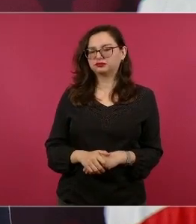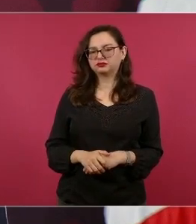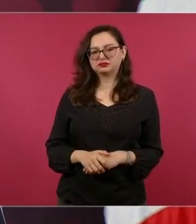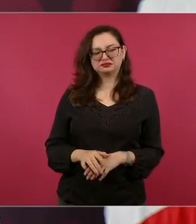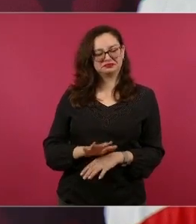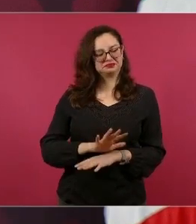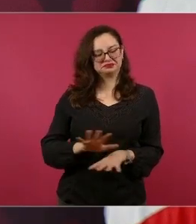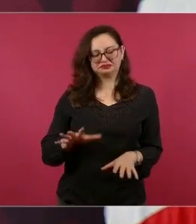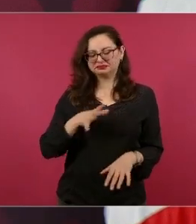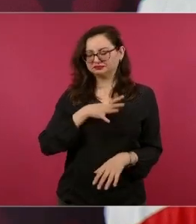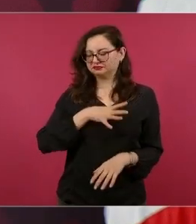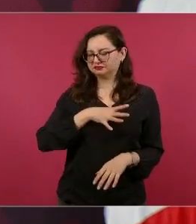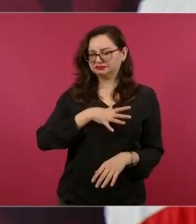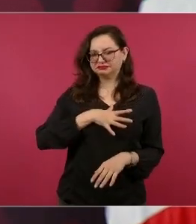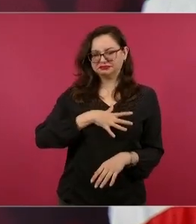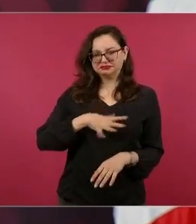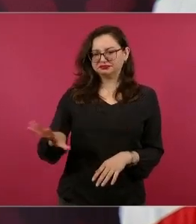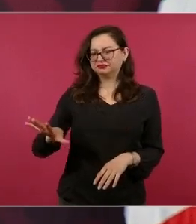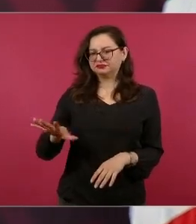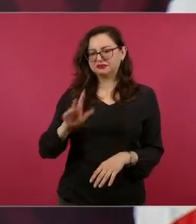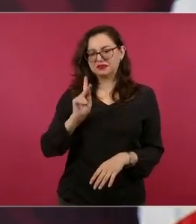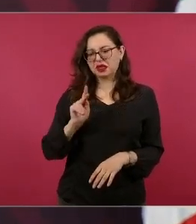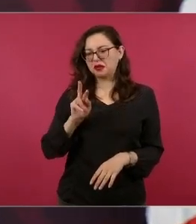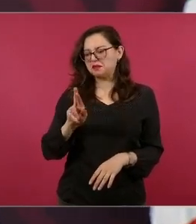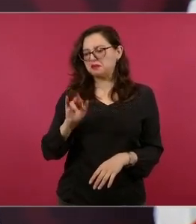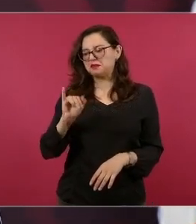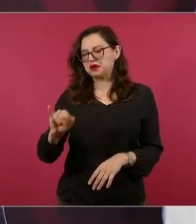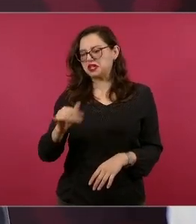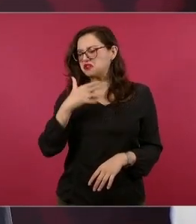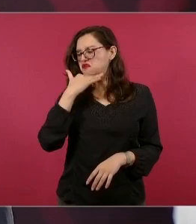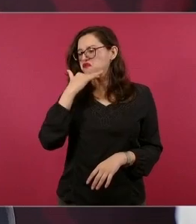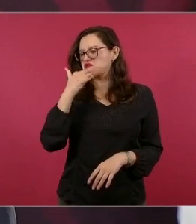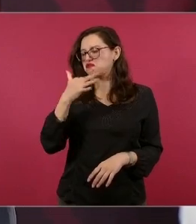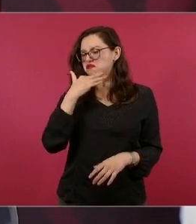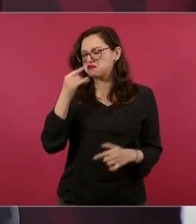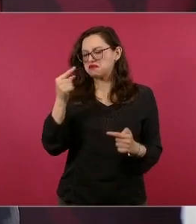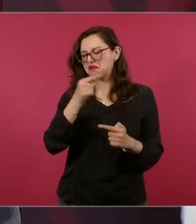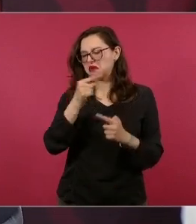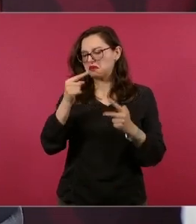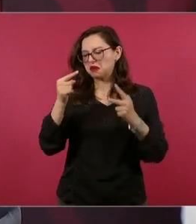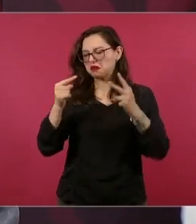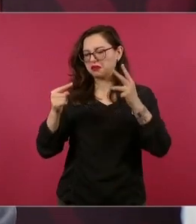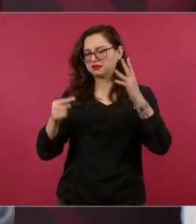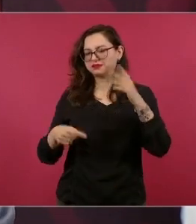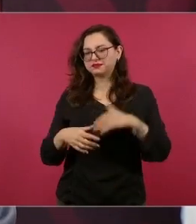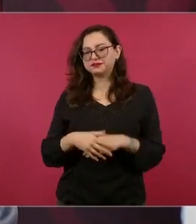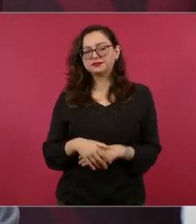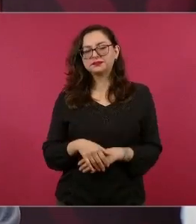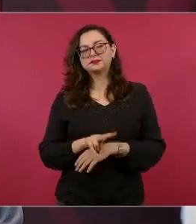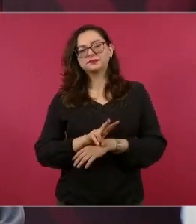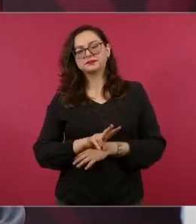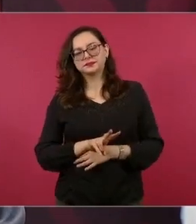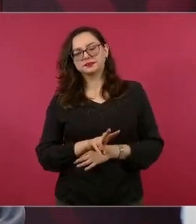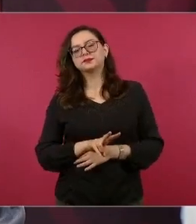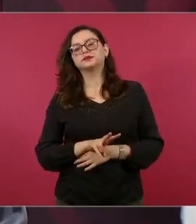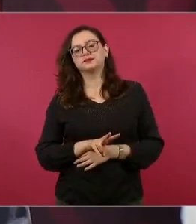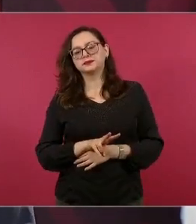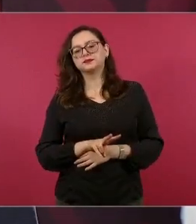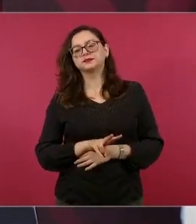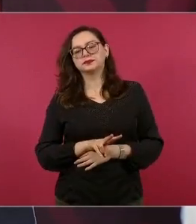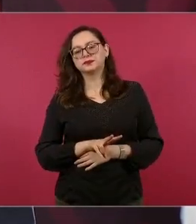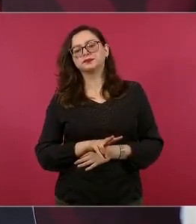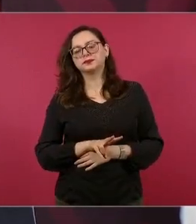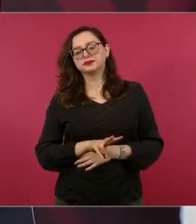No la acepto por nada, son corruptos, son esto, son lo otro. Entonces uno ya sabe, ¿no? Ese era antes, que